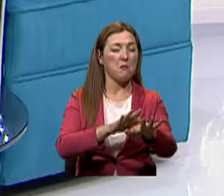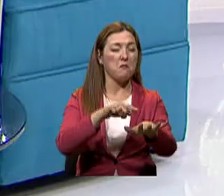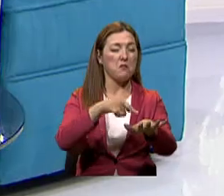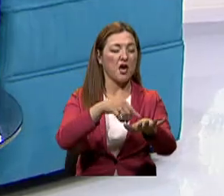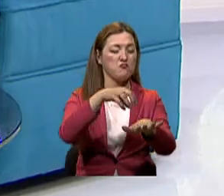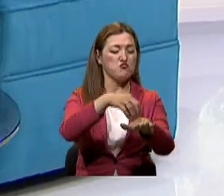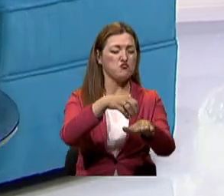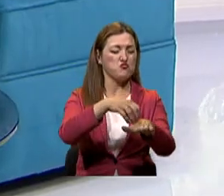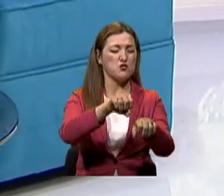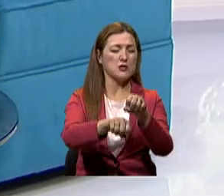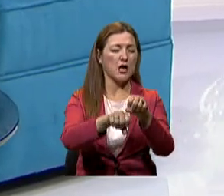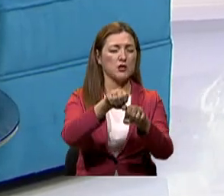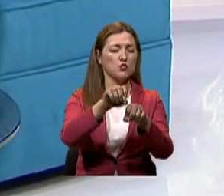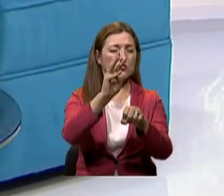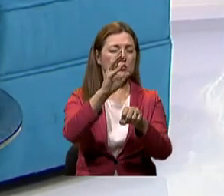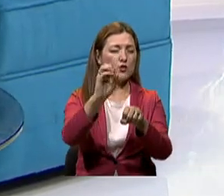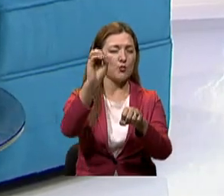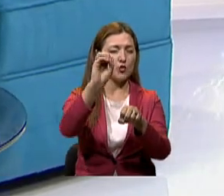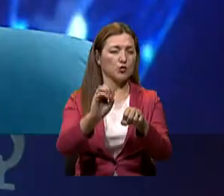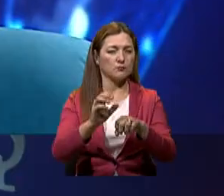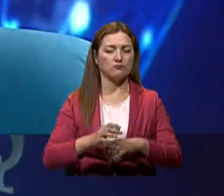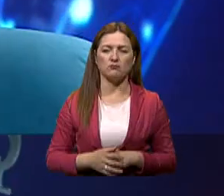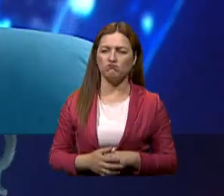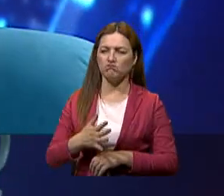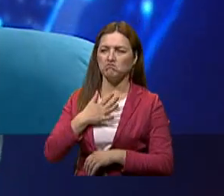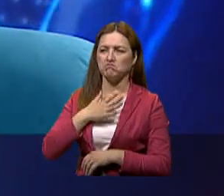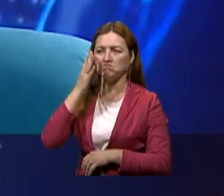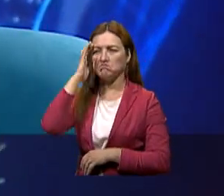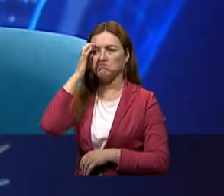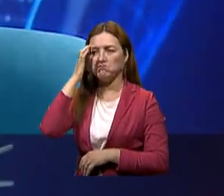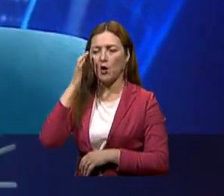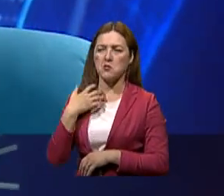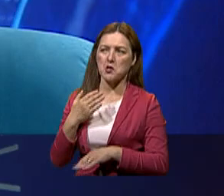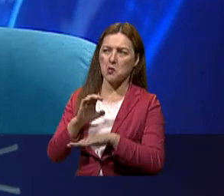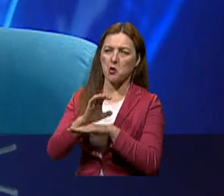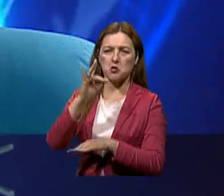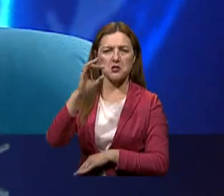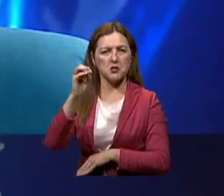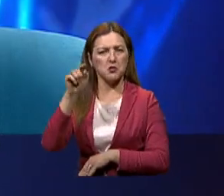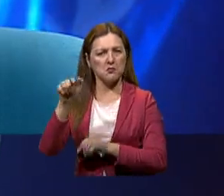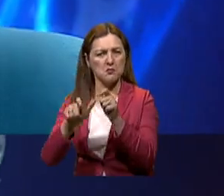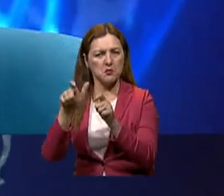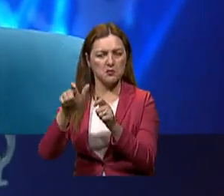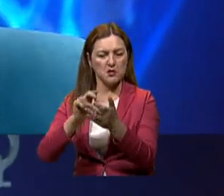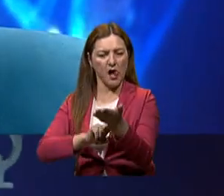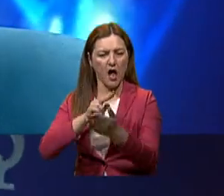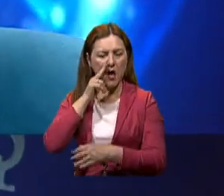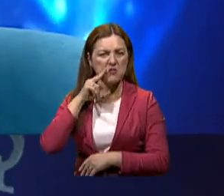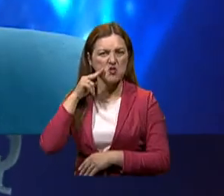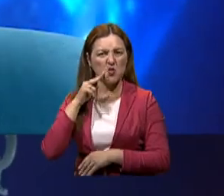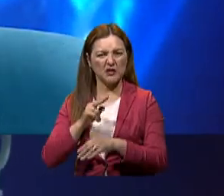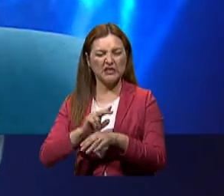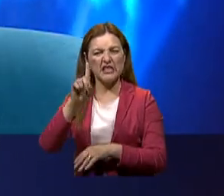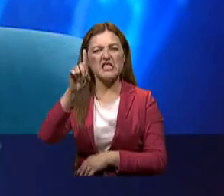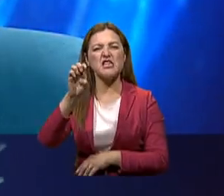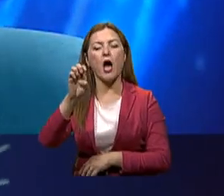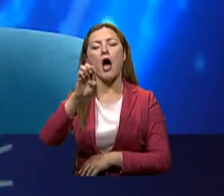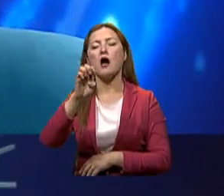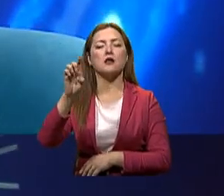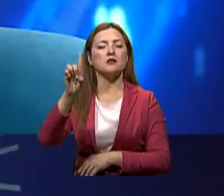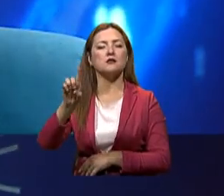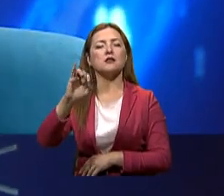mi preocupación es que, a ver, en el Ecuador hay 800,000 diabéticos de lo que se estima ¿Todos deberían, por ejemplo, tener